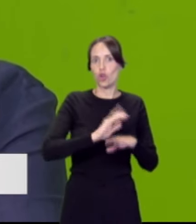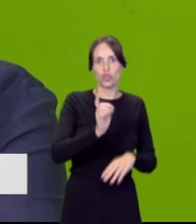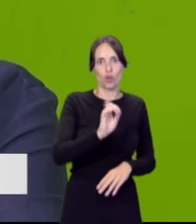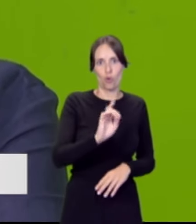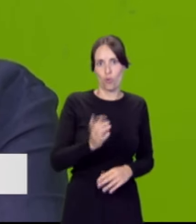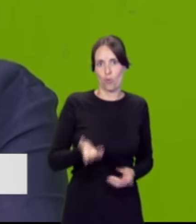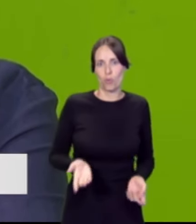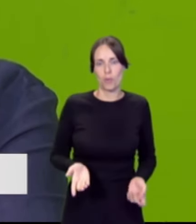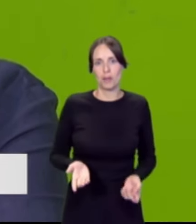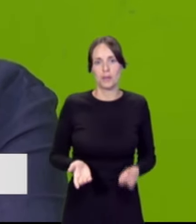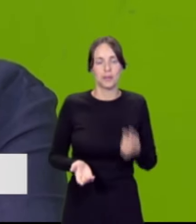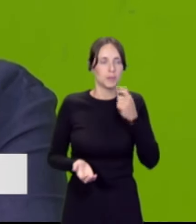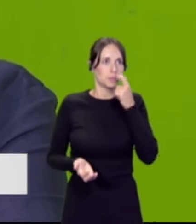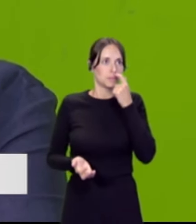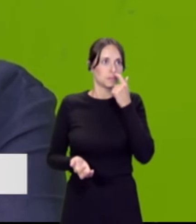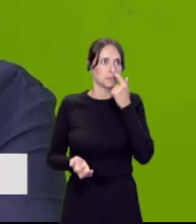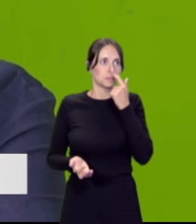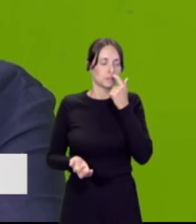seguridad